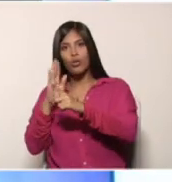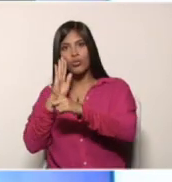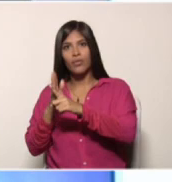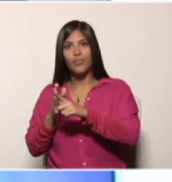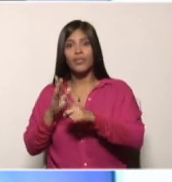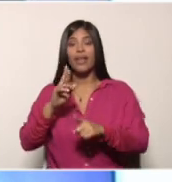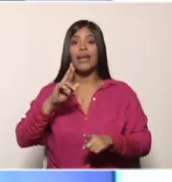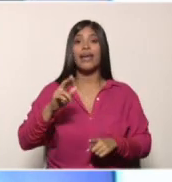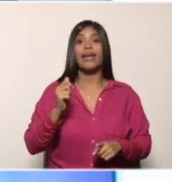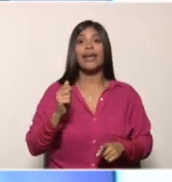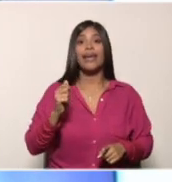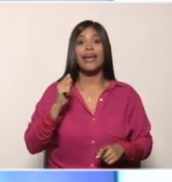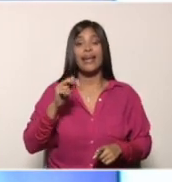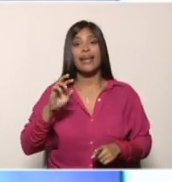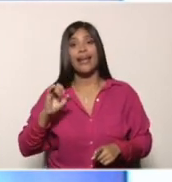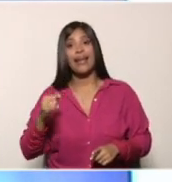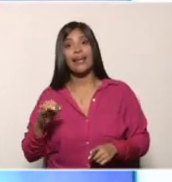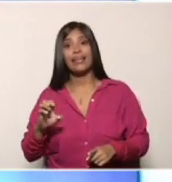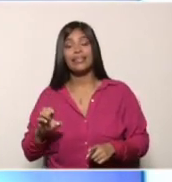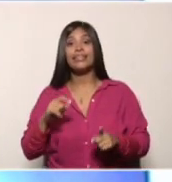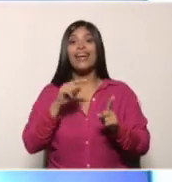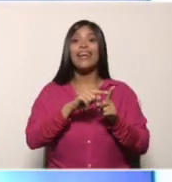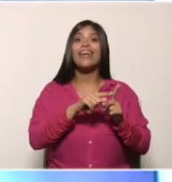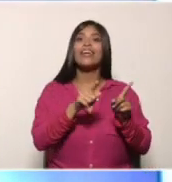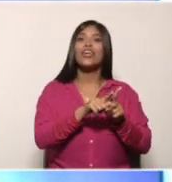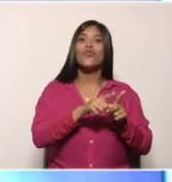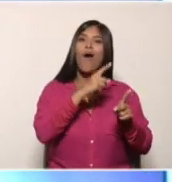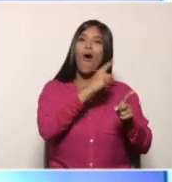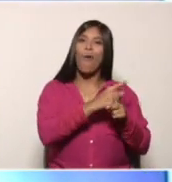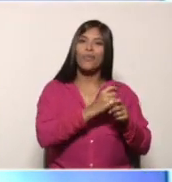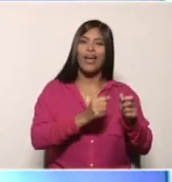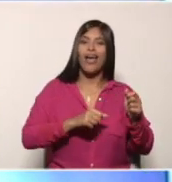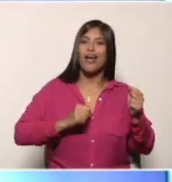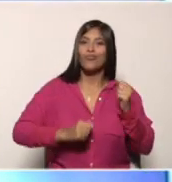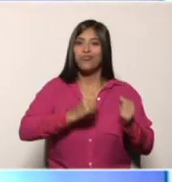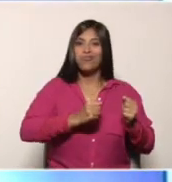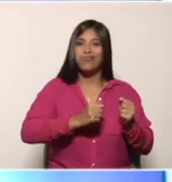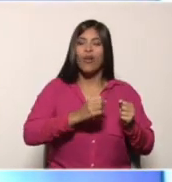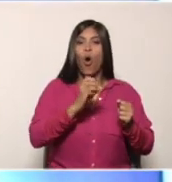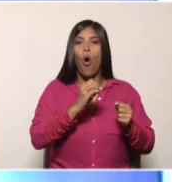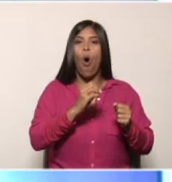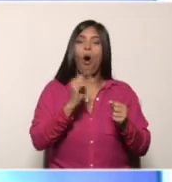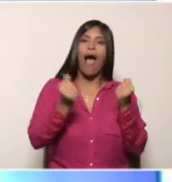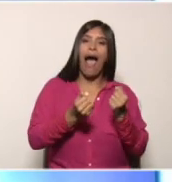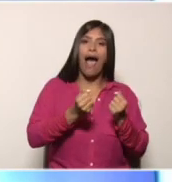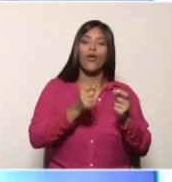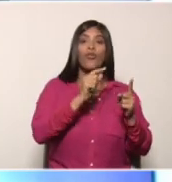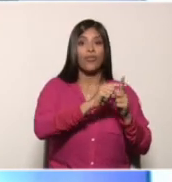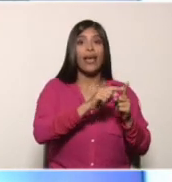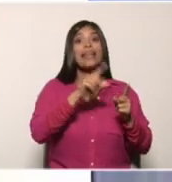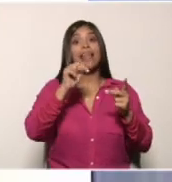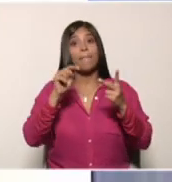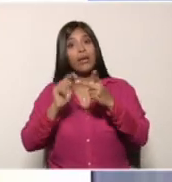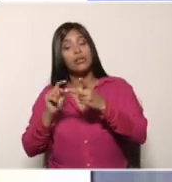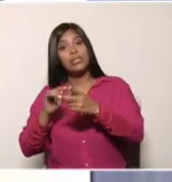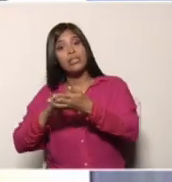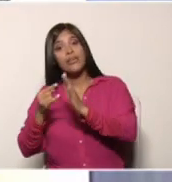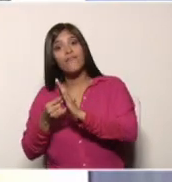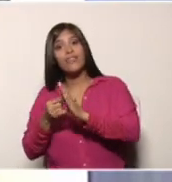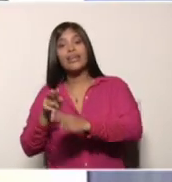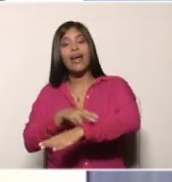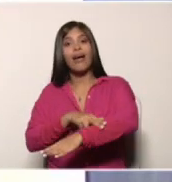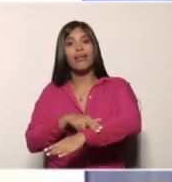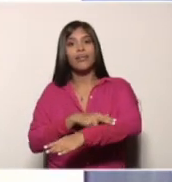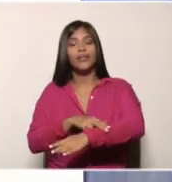es carrera, significa lo mismo que raza. ¿Okay? Race y carrera. Luego